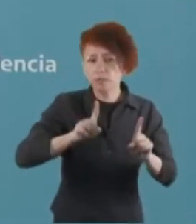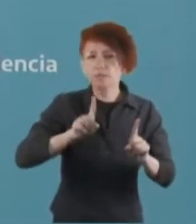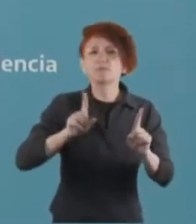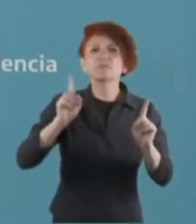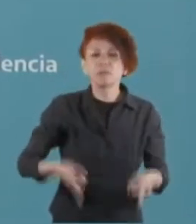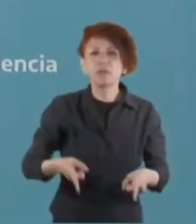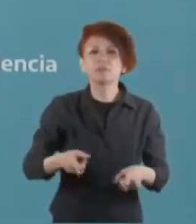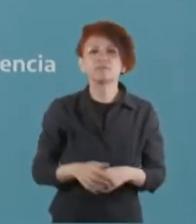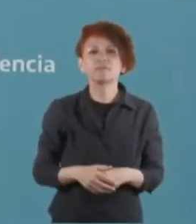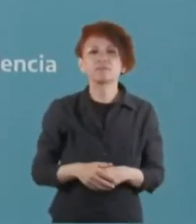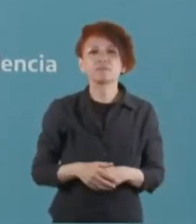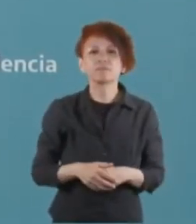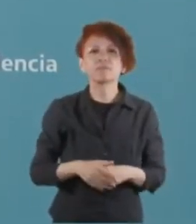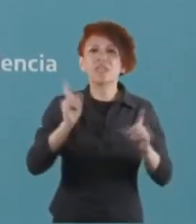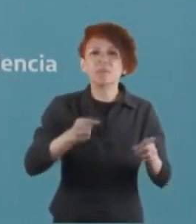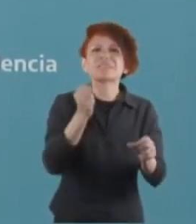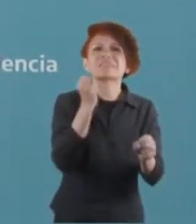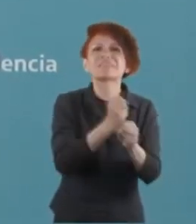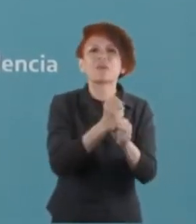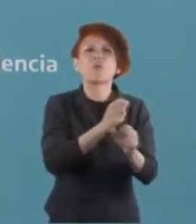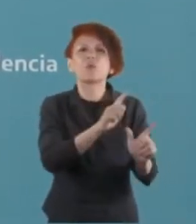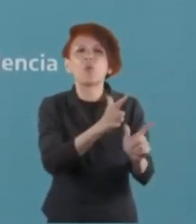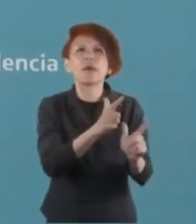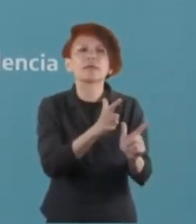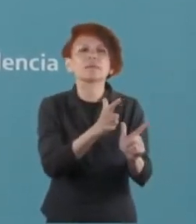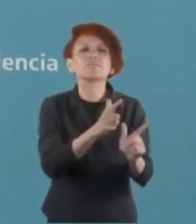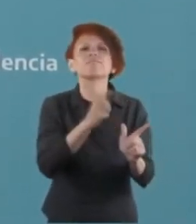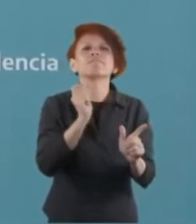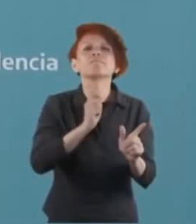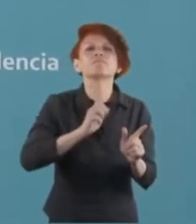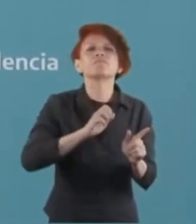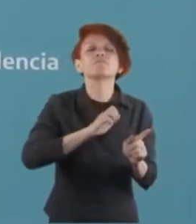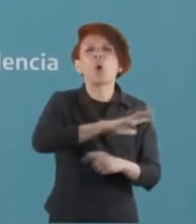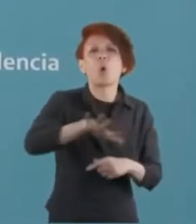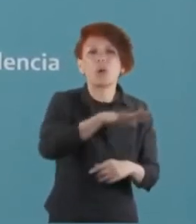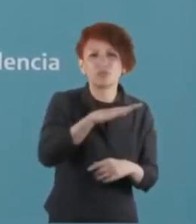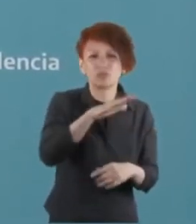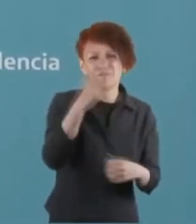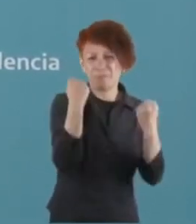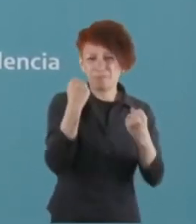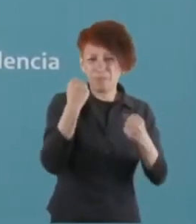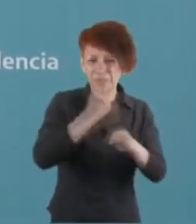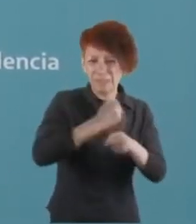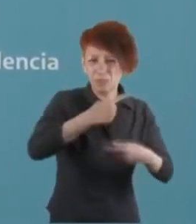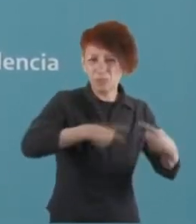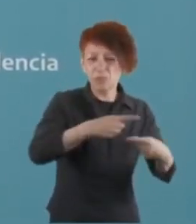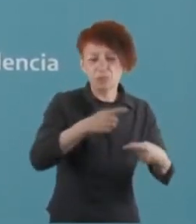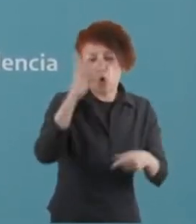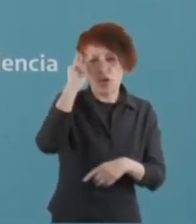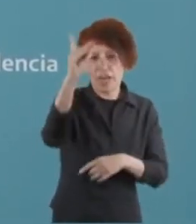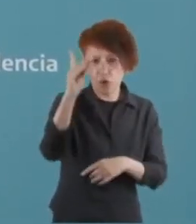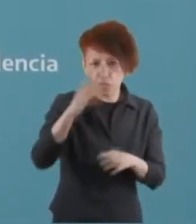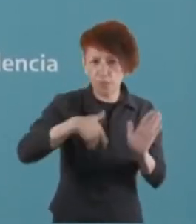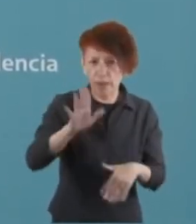nivel de desocupación con respecto a la población económicamente activa va a ser cifras récords y cifras